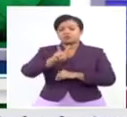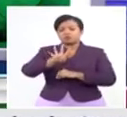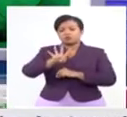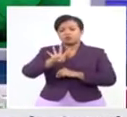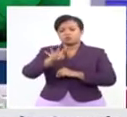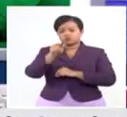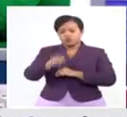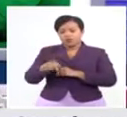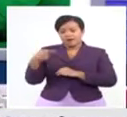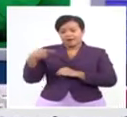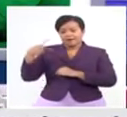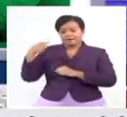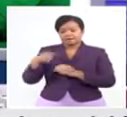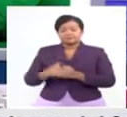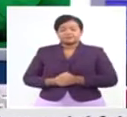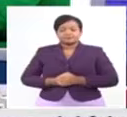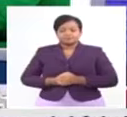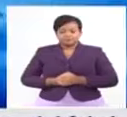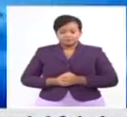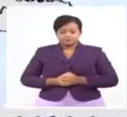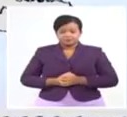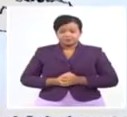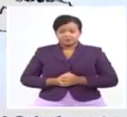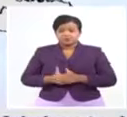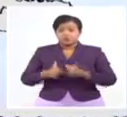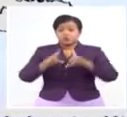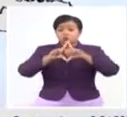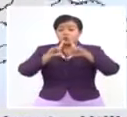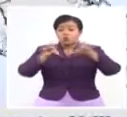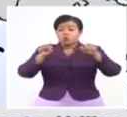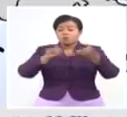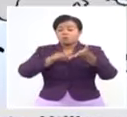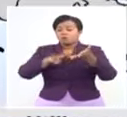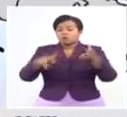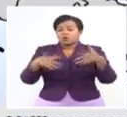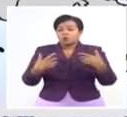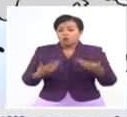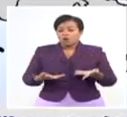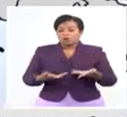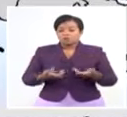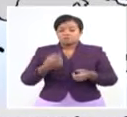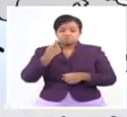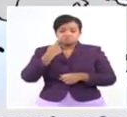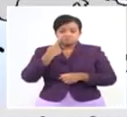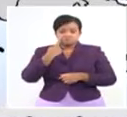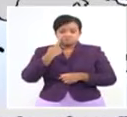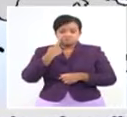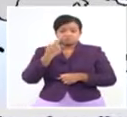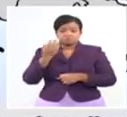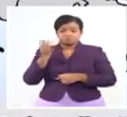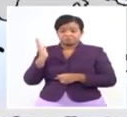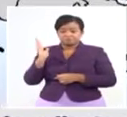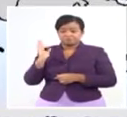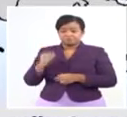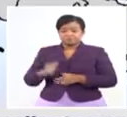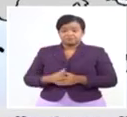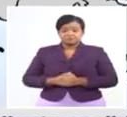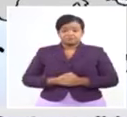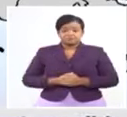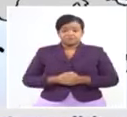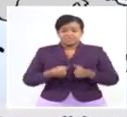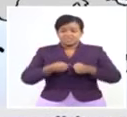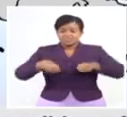Por provincias y territorios, ahí tenemos y vamos a ver que realmente es una situación